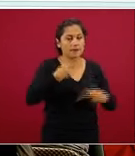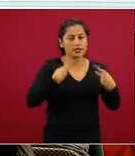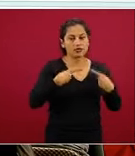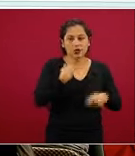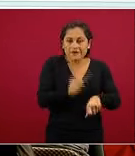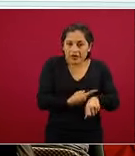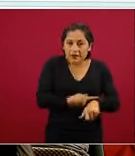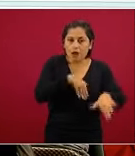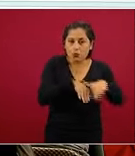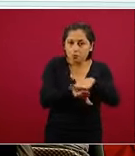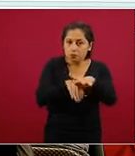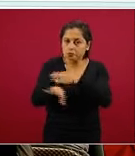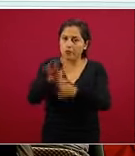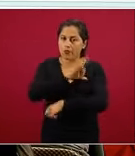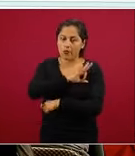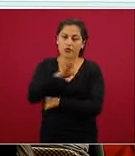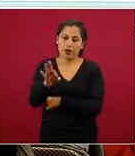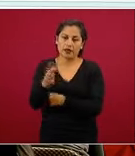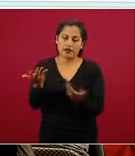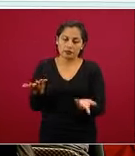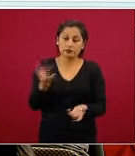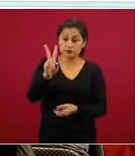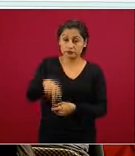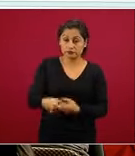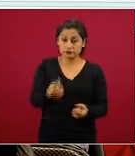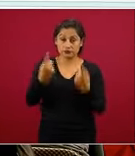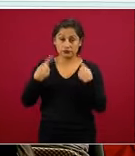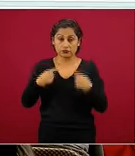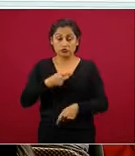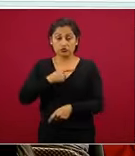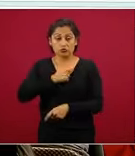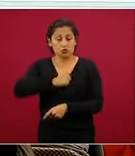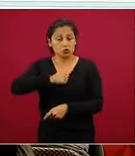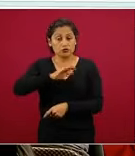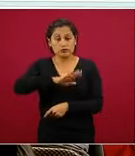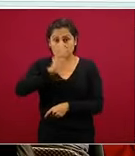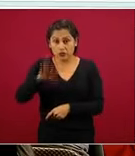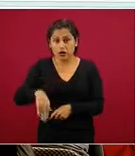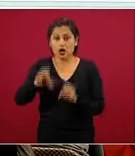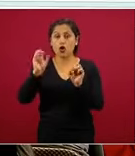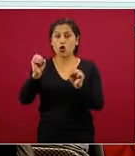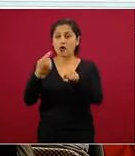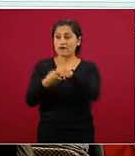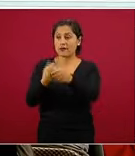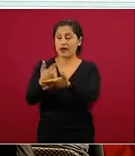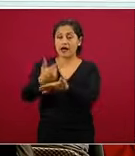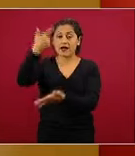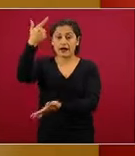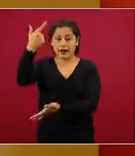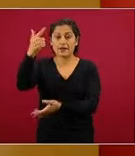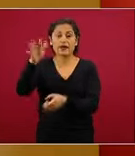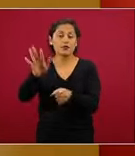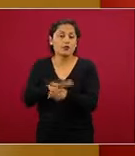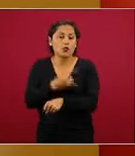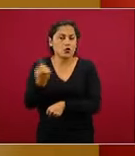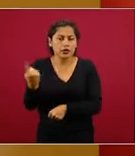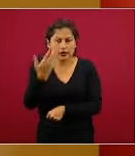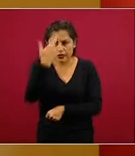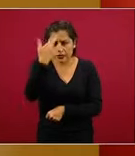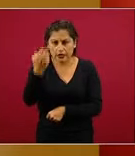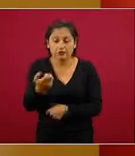Las desafortunadas defunciones y los casos graves de COVID ocurren porque tenemos una enfermedad infecciosa